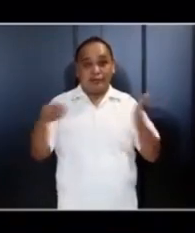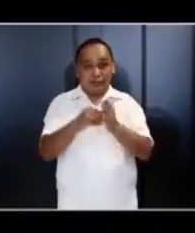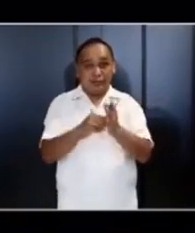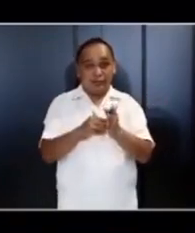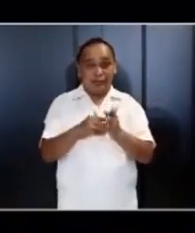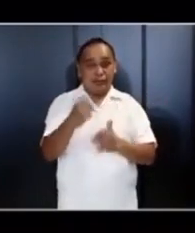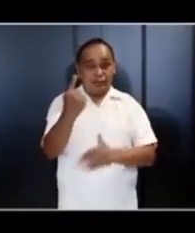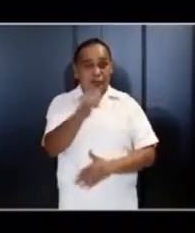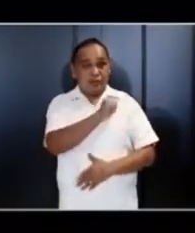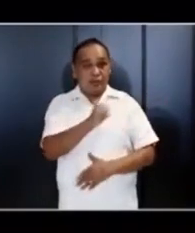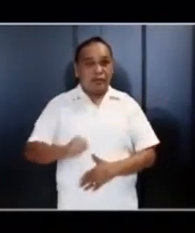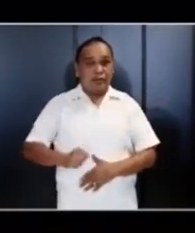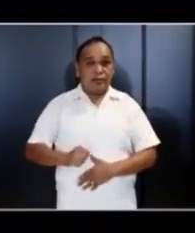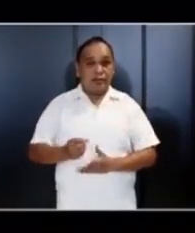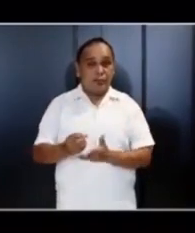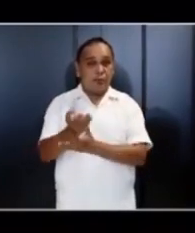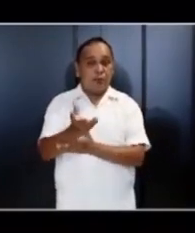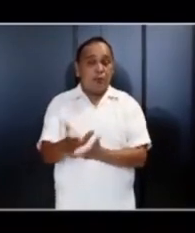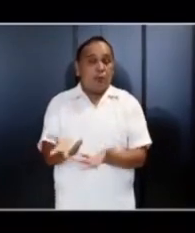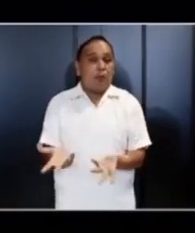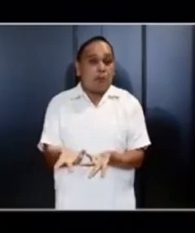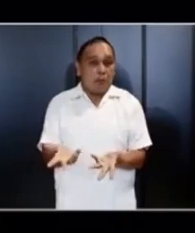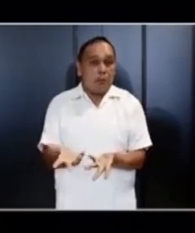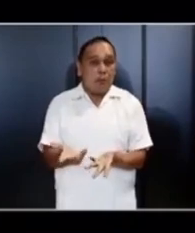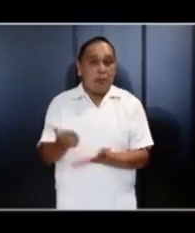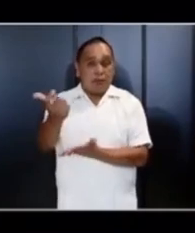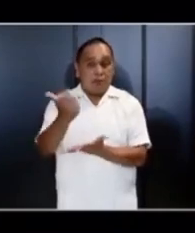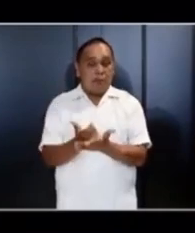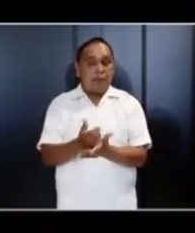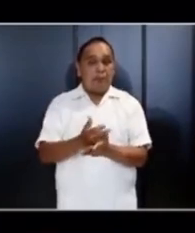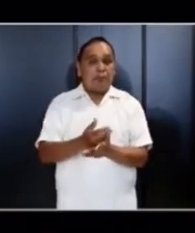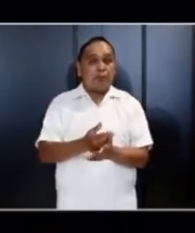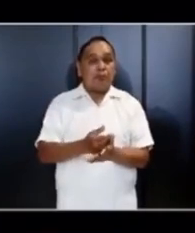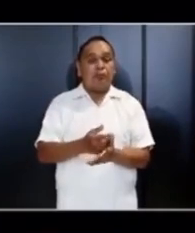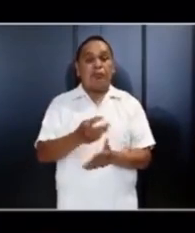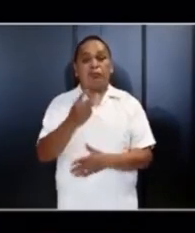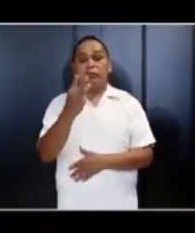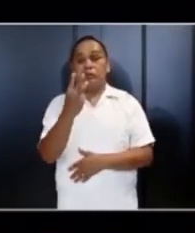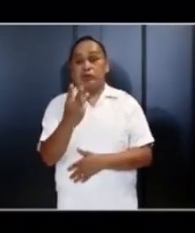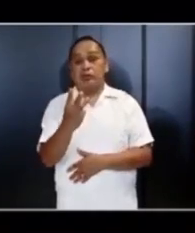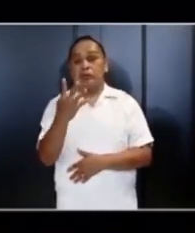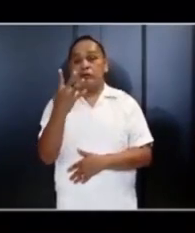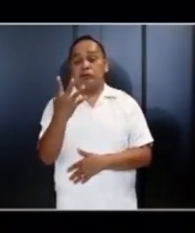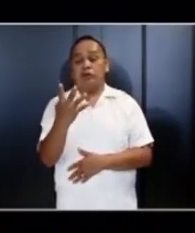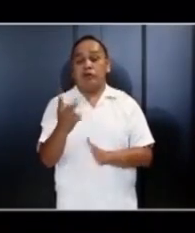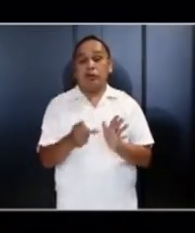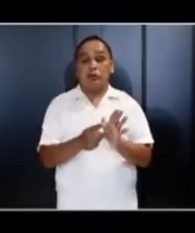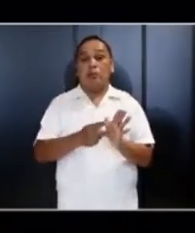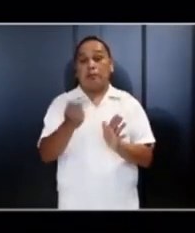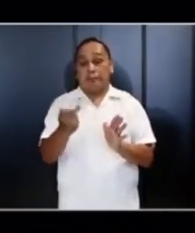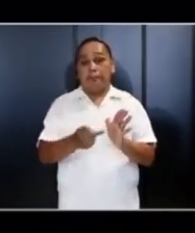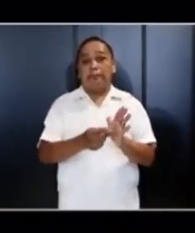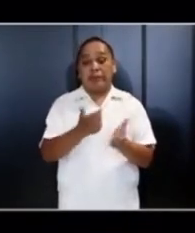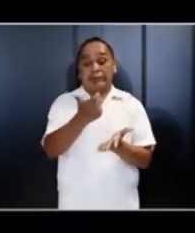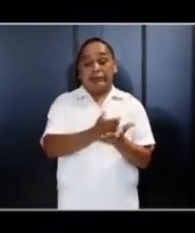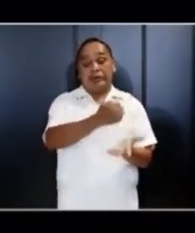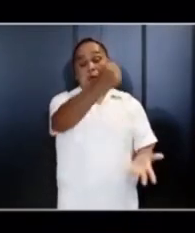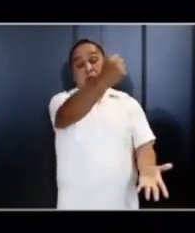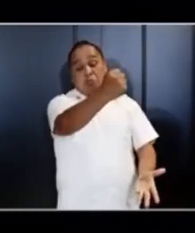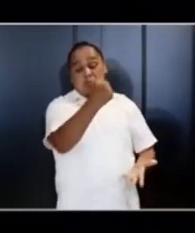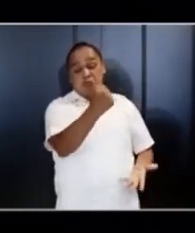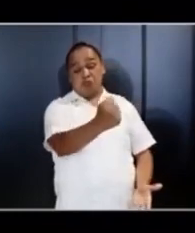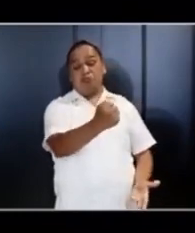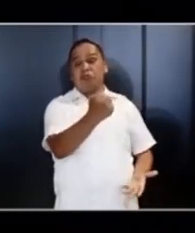una alcaldía por fuera, implica que están recibiendo tres, cuatro, cinco veces más el topo. O lo que usted señala, precisamente muchas de sus